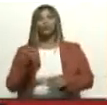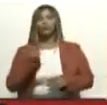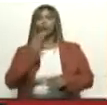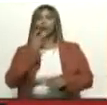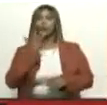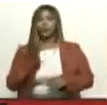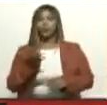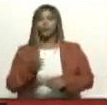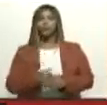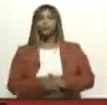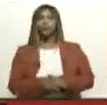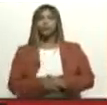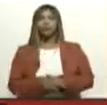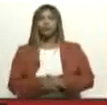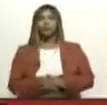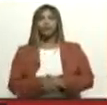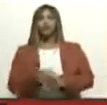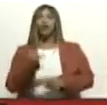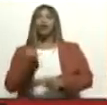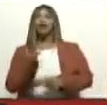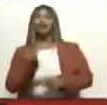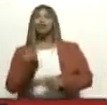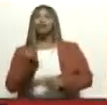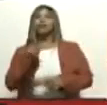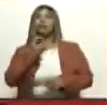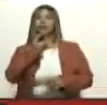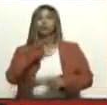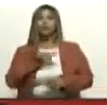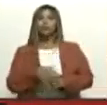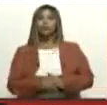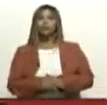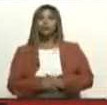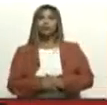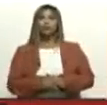Entonces, hay muchas de estas historias que